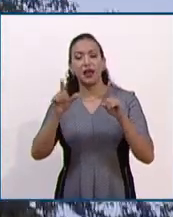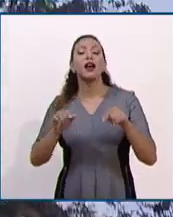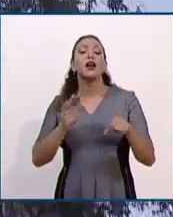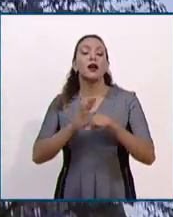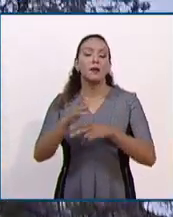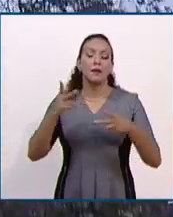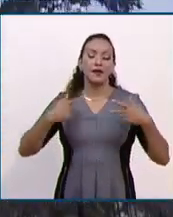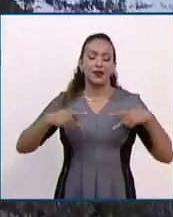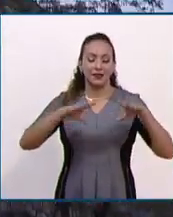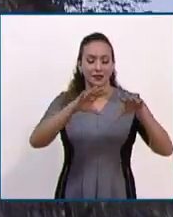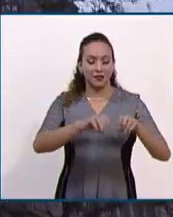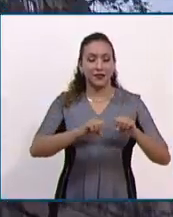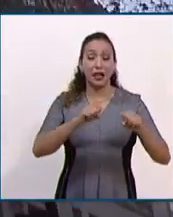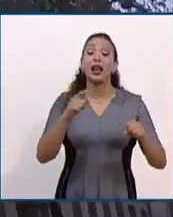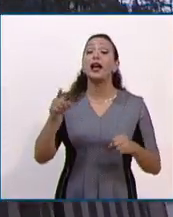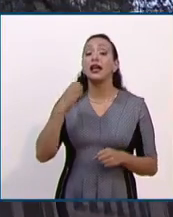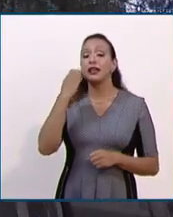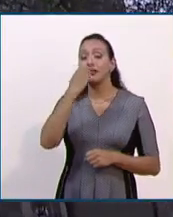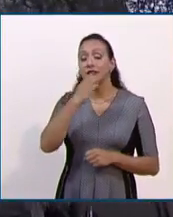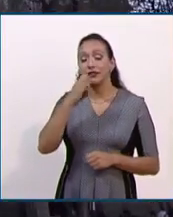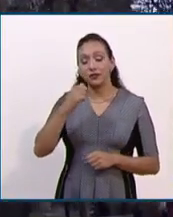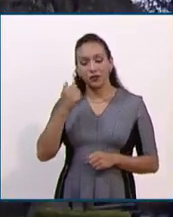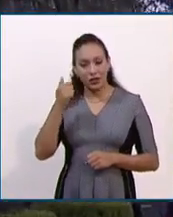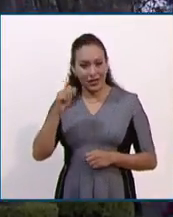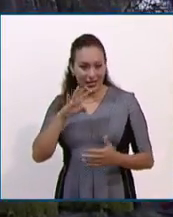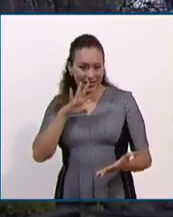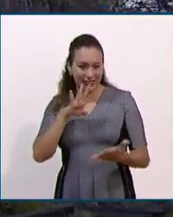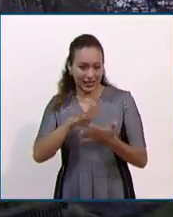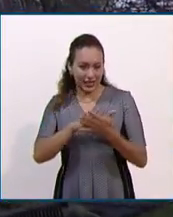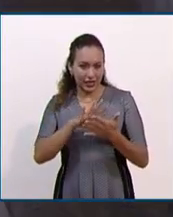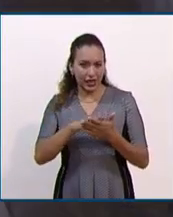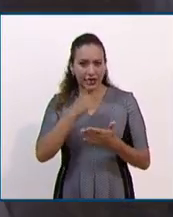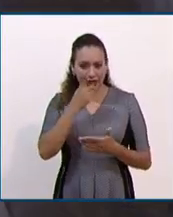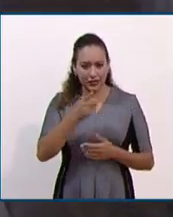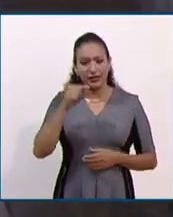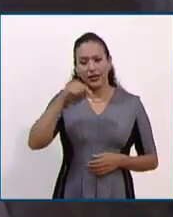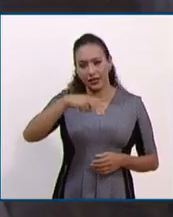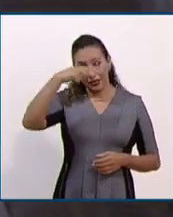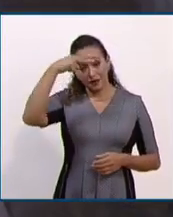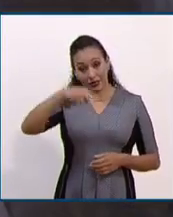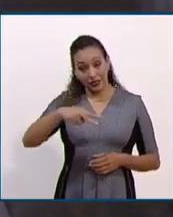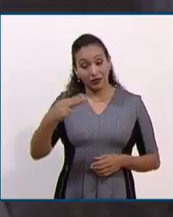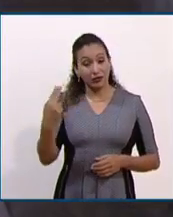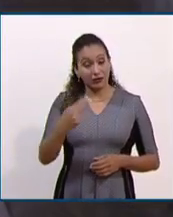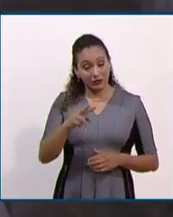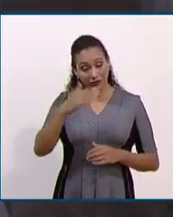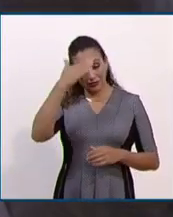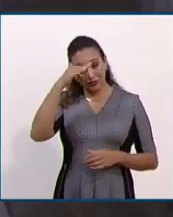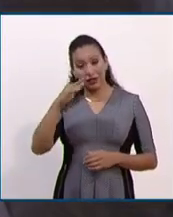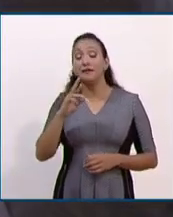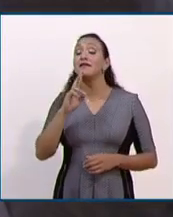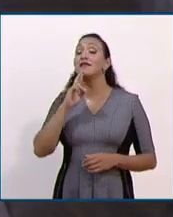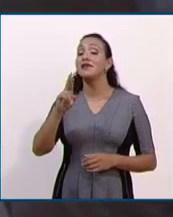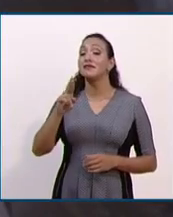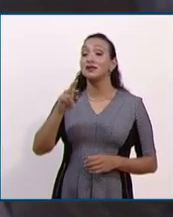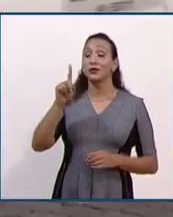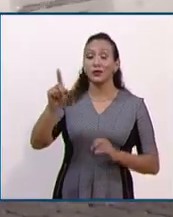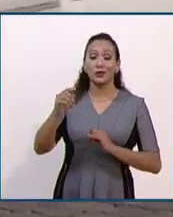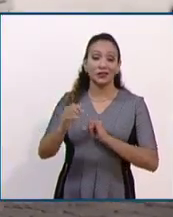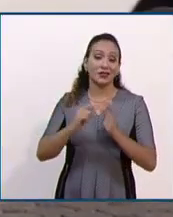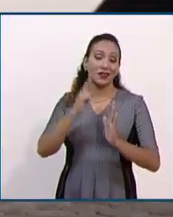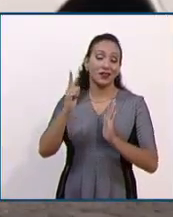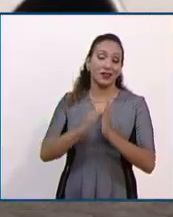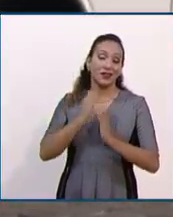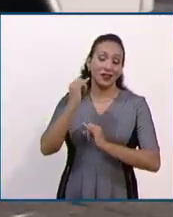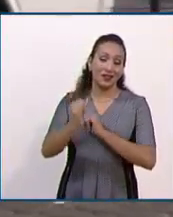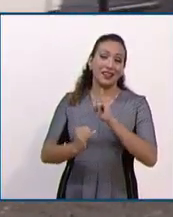la Academia Mexicana de Ciencias Penales recordó que México debe reconocer la resolución de la Corte Interamericana de Derechos Humanos que